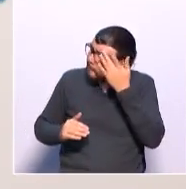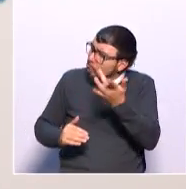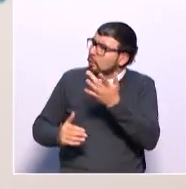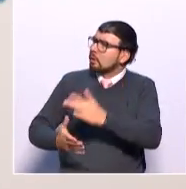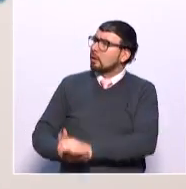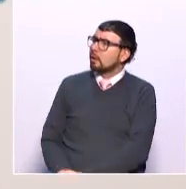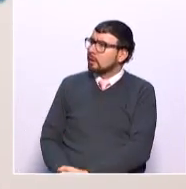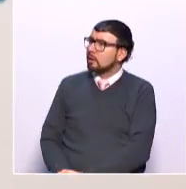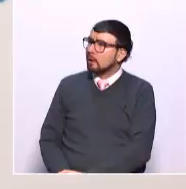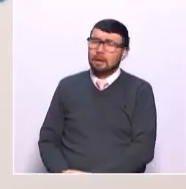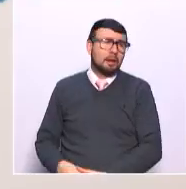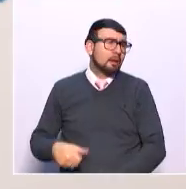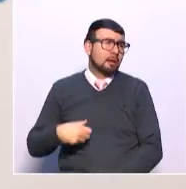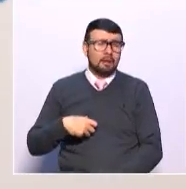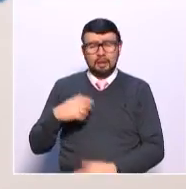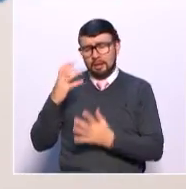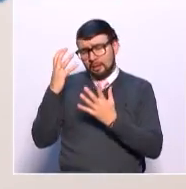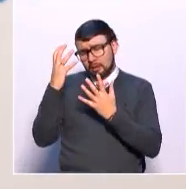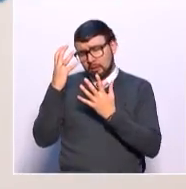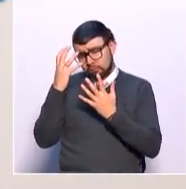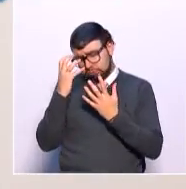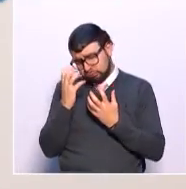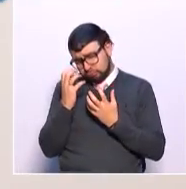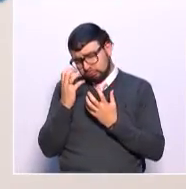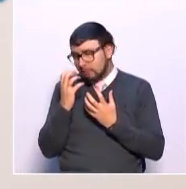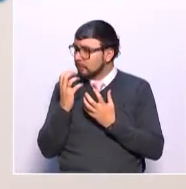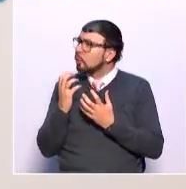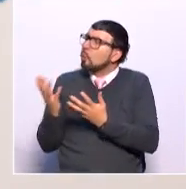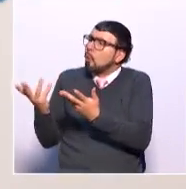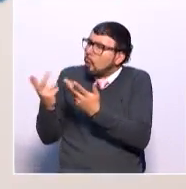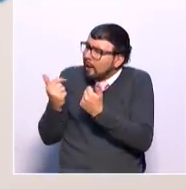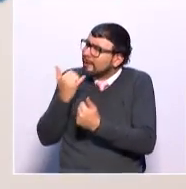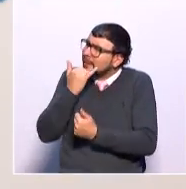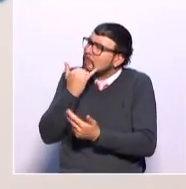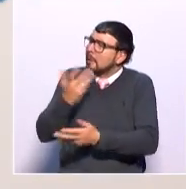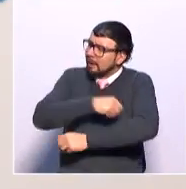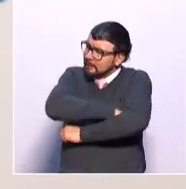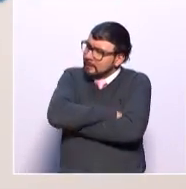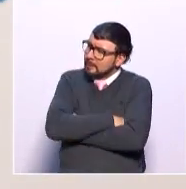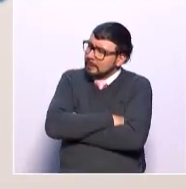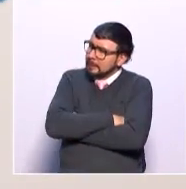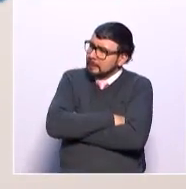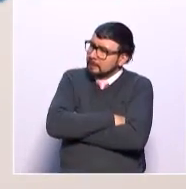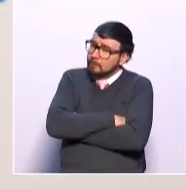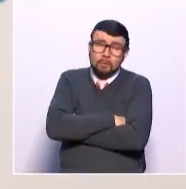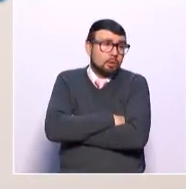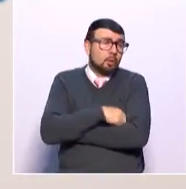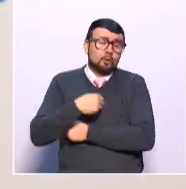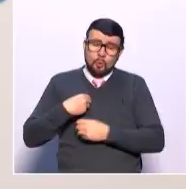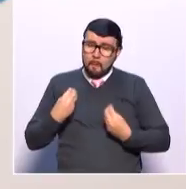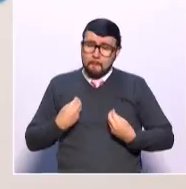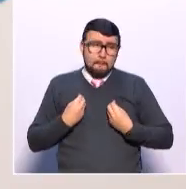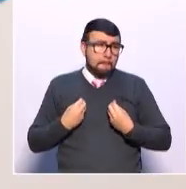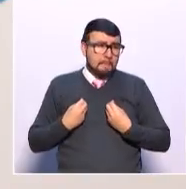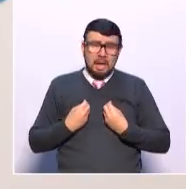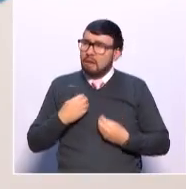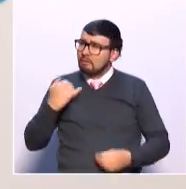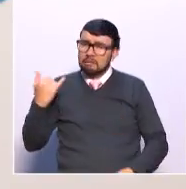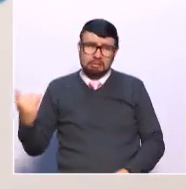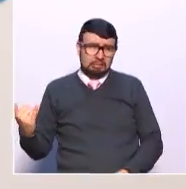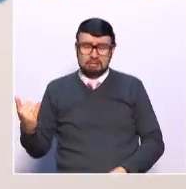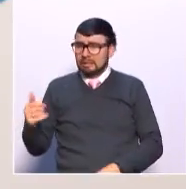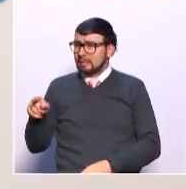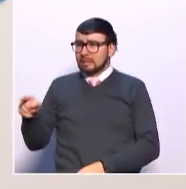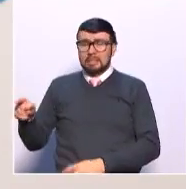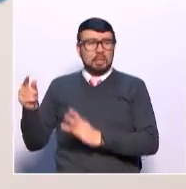y dijo es que yo tengo una me pareció muy horrible y le cuenta que lo que le pasa es que yo vivo con mi yerno y así jugué tanto